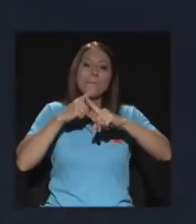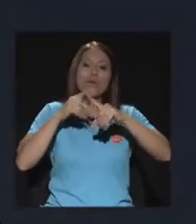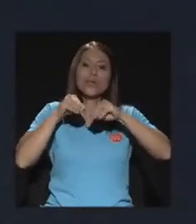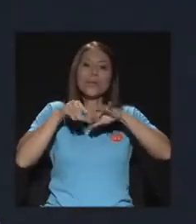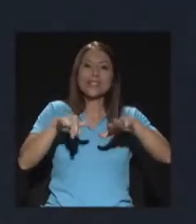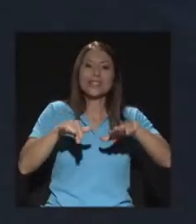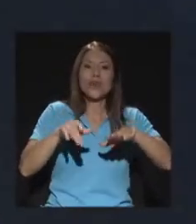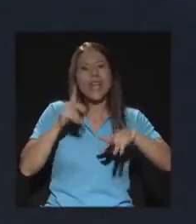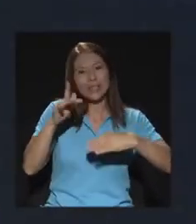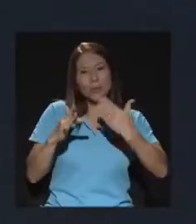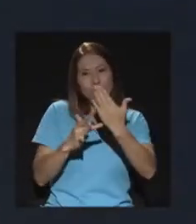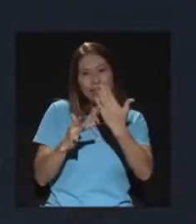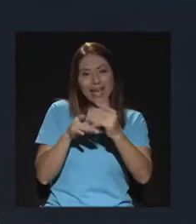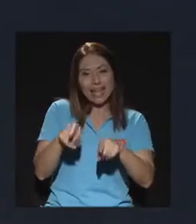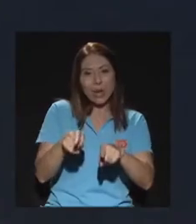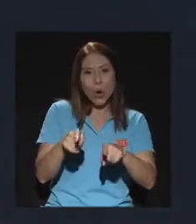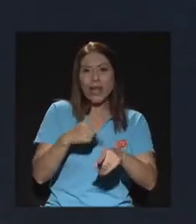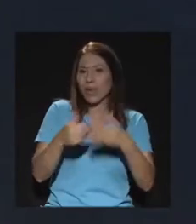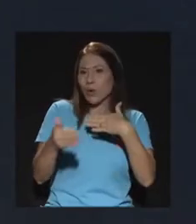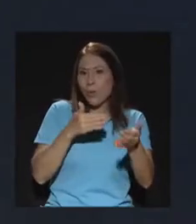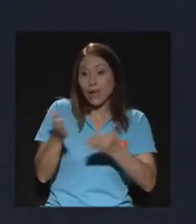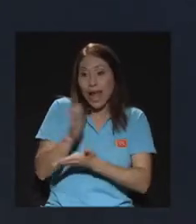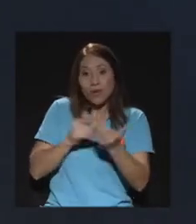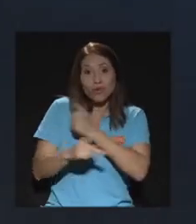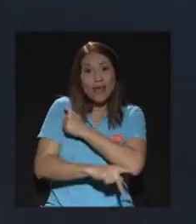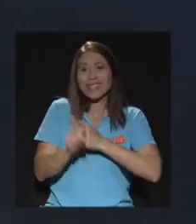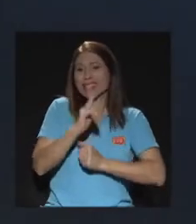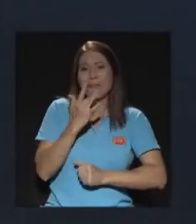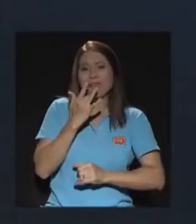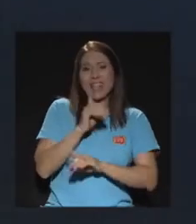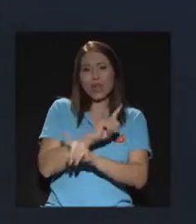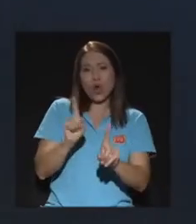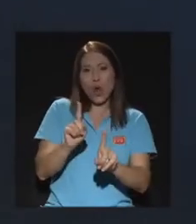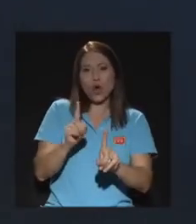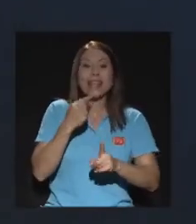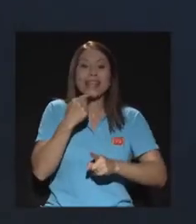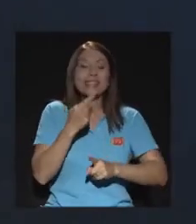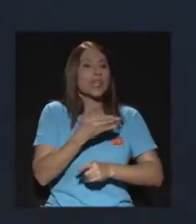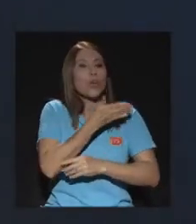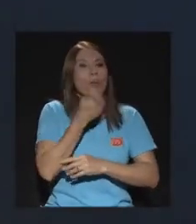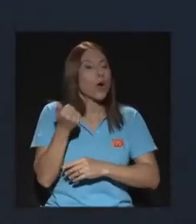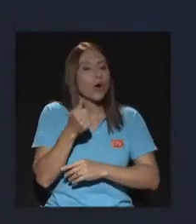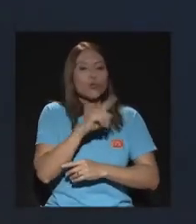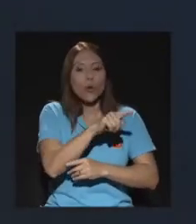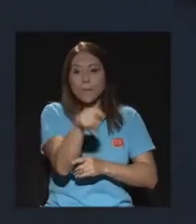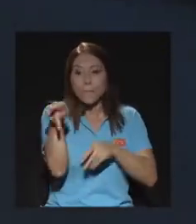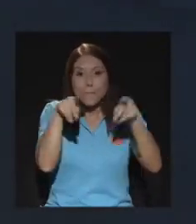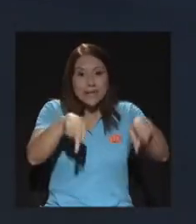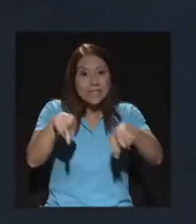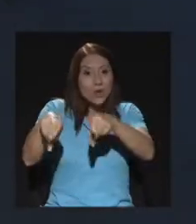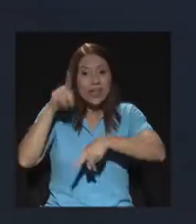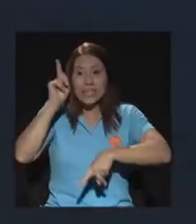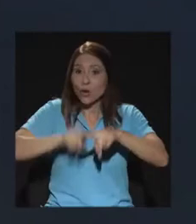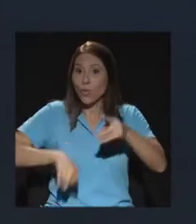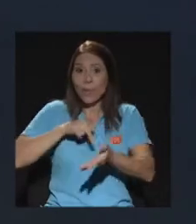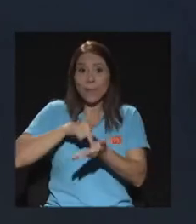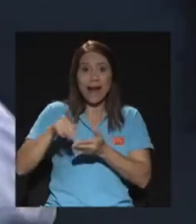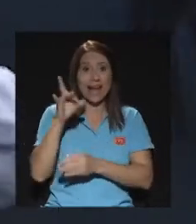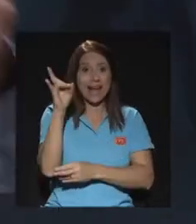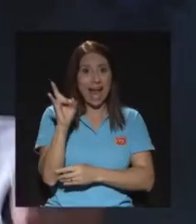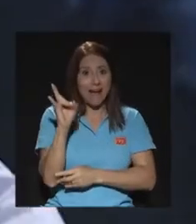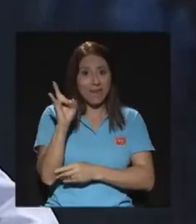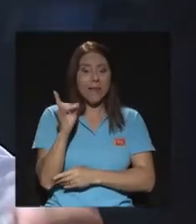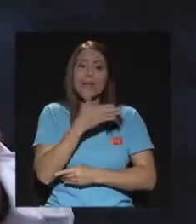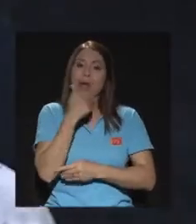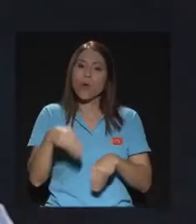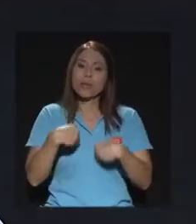no importa, hay ciertos países que han preferido no. Le vamos a dar a la población que no puede pagar cable una buena calidad. Pero